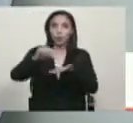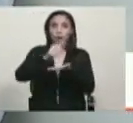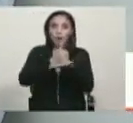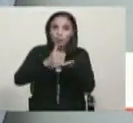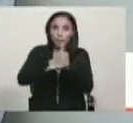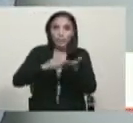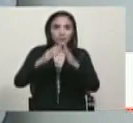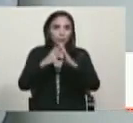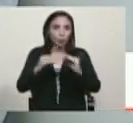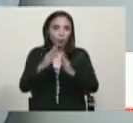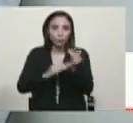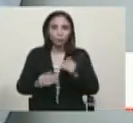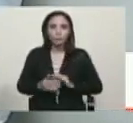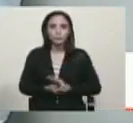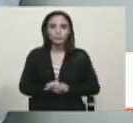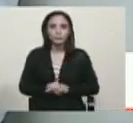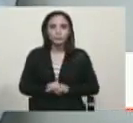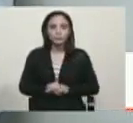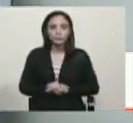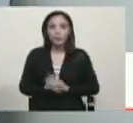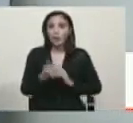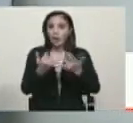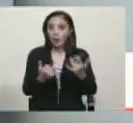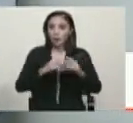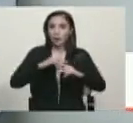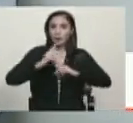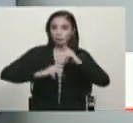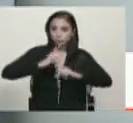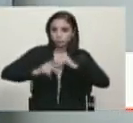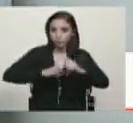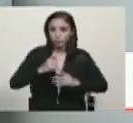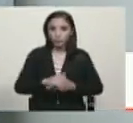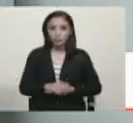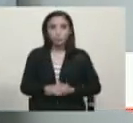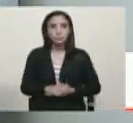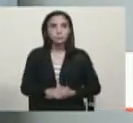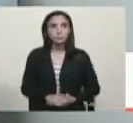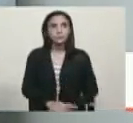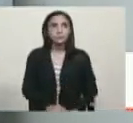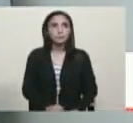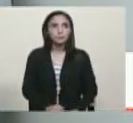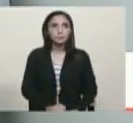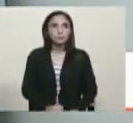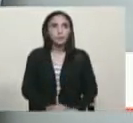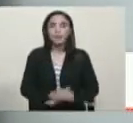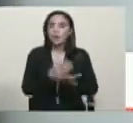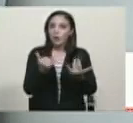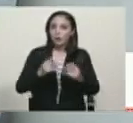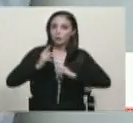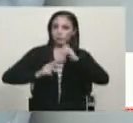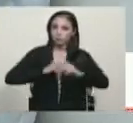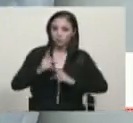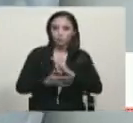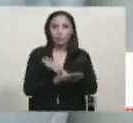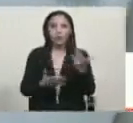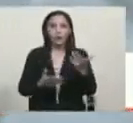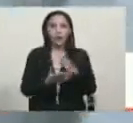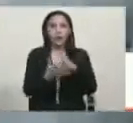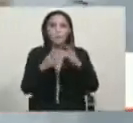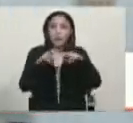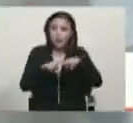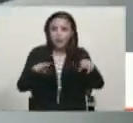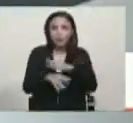Sí, en este momento estamos viendo un proceso que es el proceso de etiquetado de un polvo para suspensión para